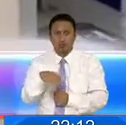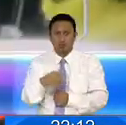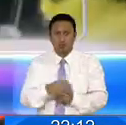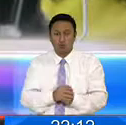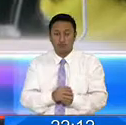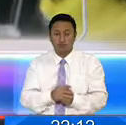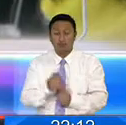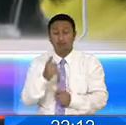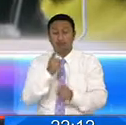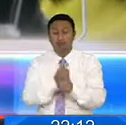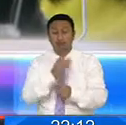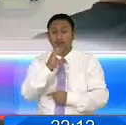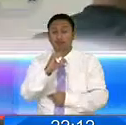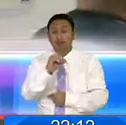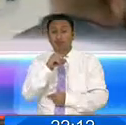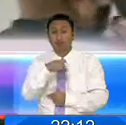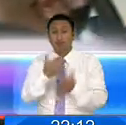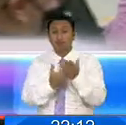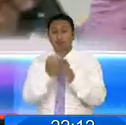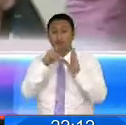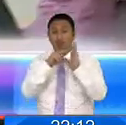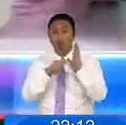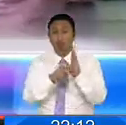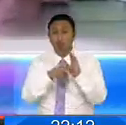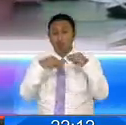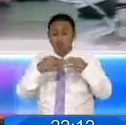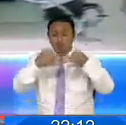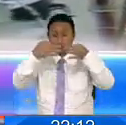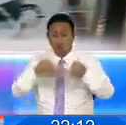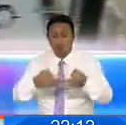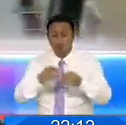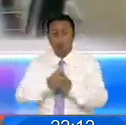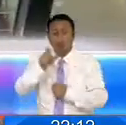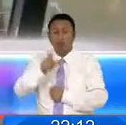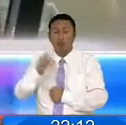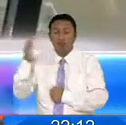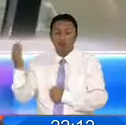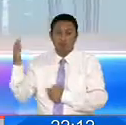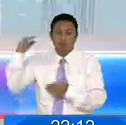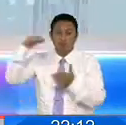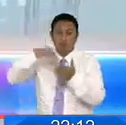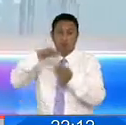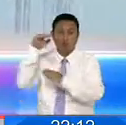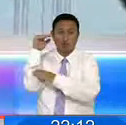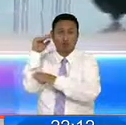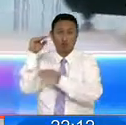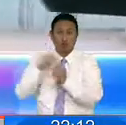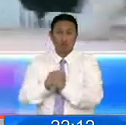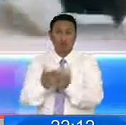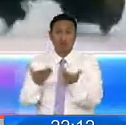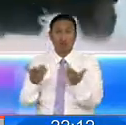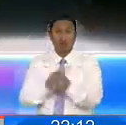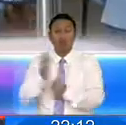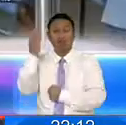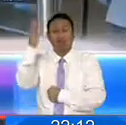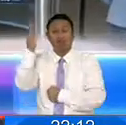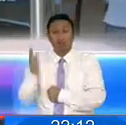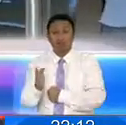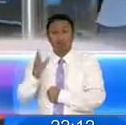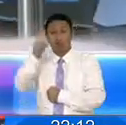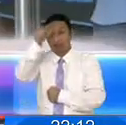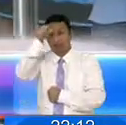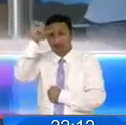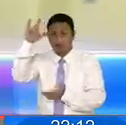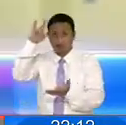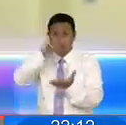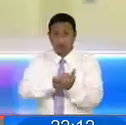COE Nacional anunció nuevas medidas que deberán cumplir los viajeros que arriben al país, especialmente provenientes desde Brasil e